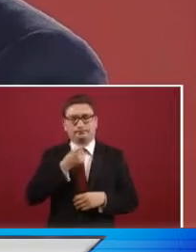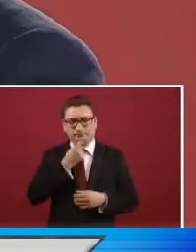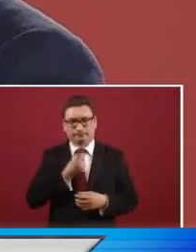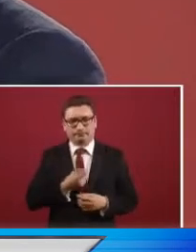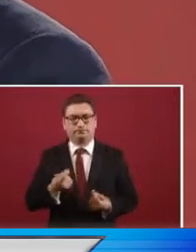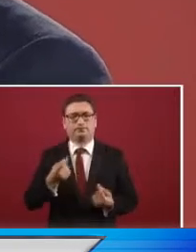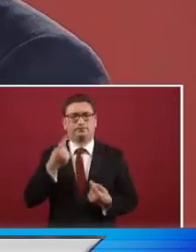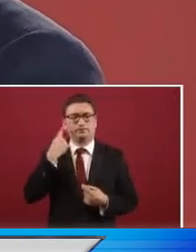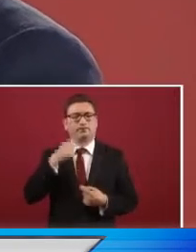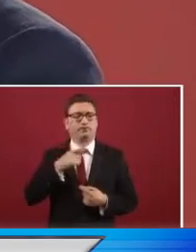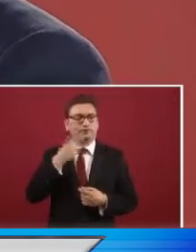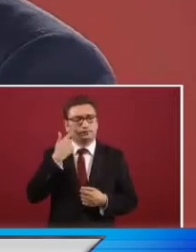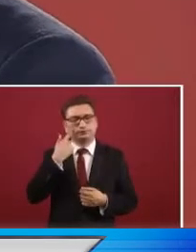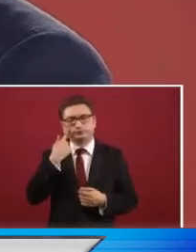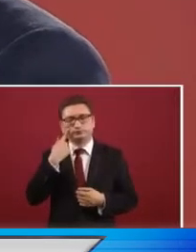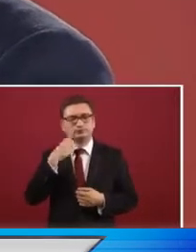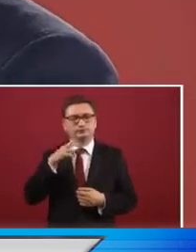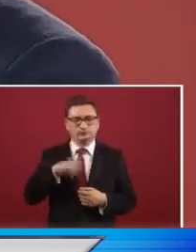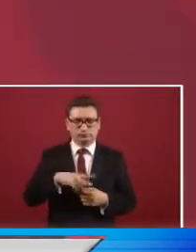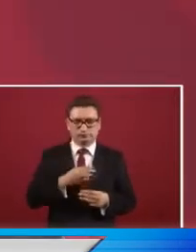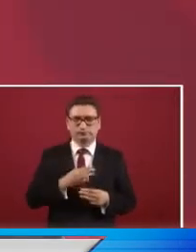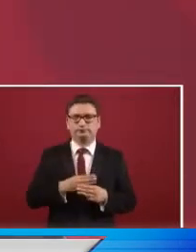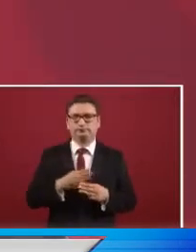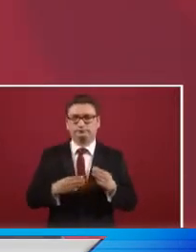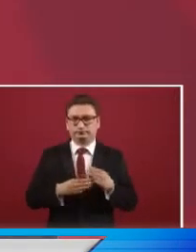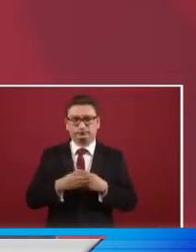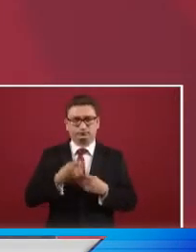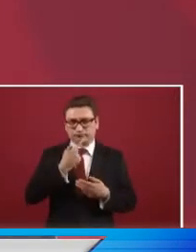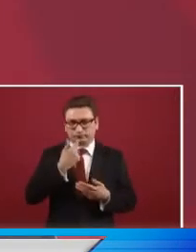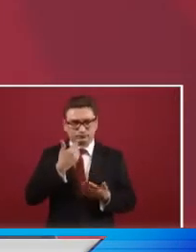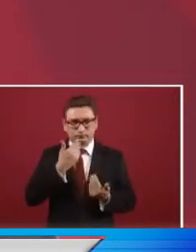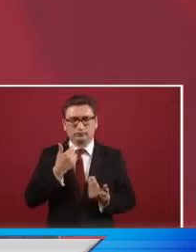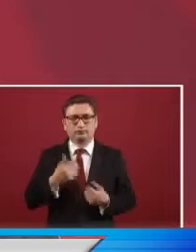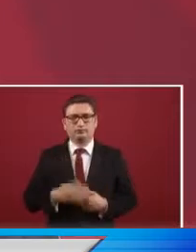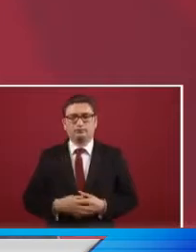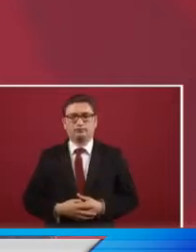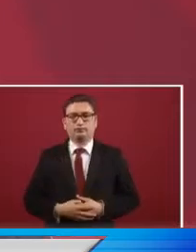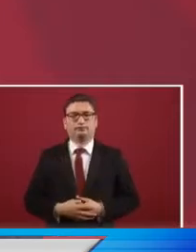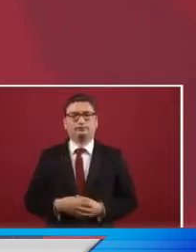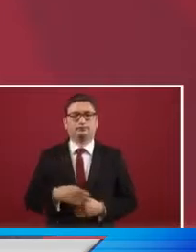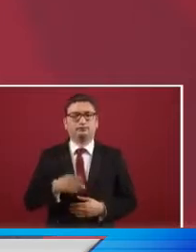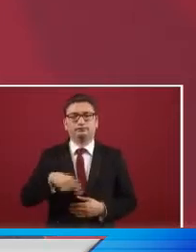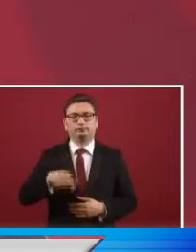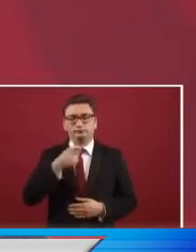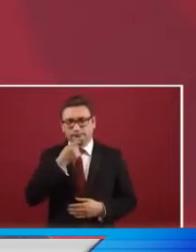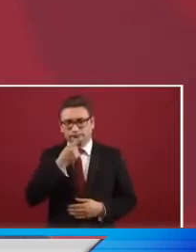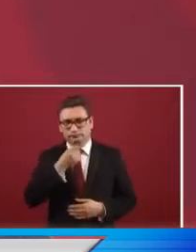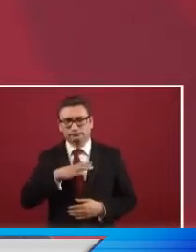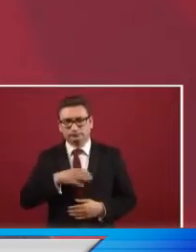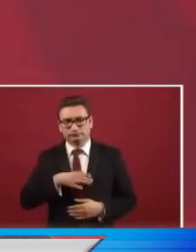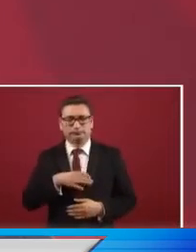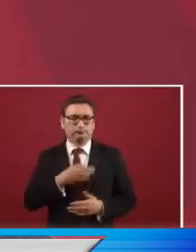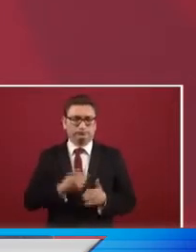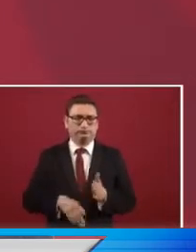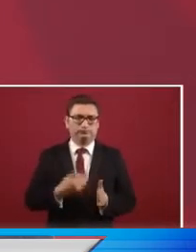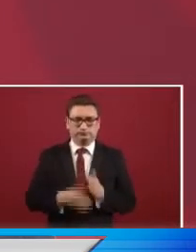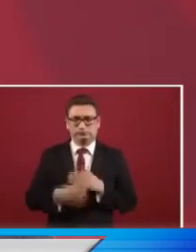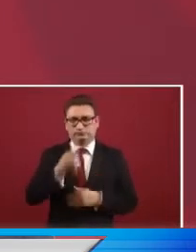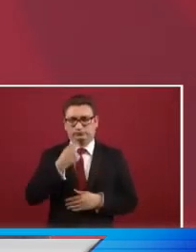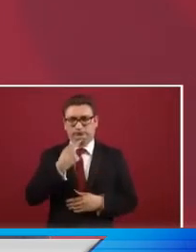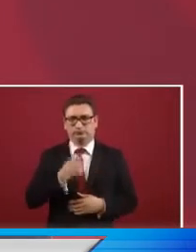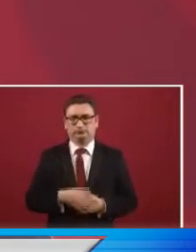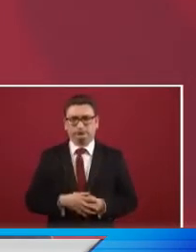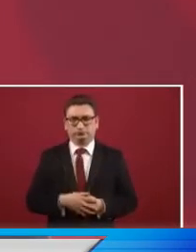por lo que se comprarán medicamentos que hagan falta en cualquier parte del mundo. En este boicot participaron políticos en conjunto con las empresas que